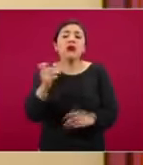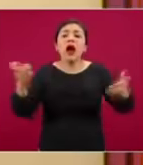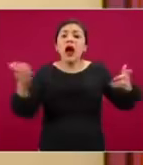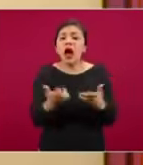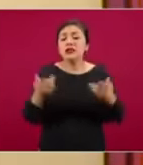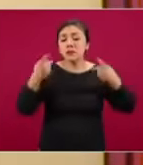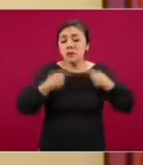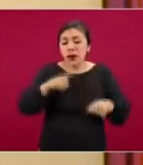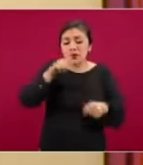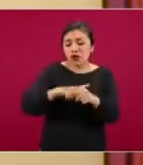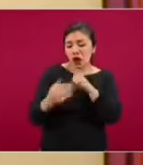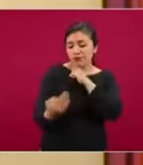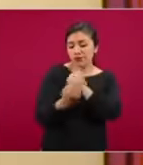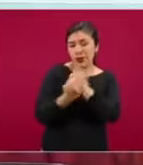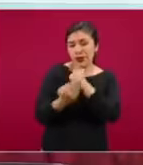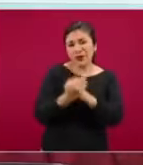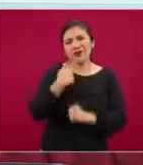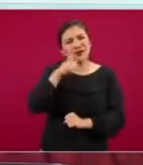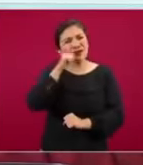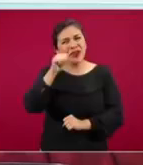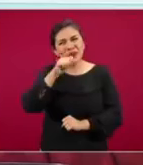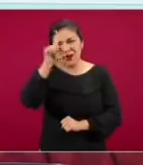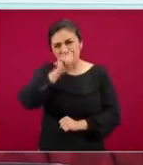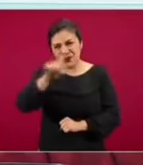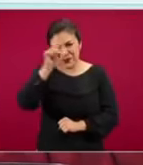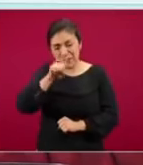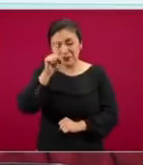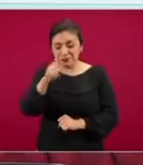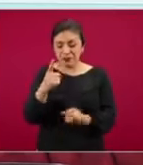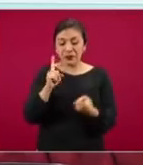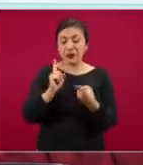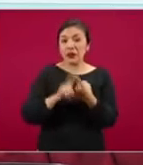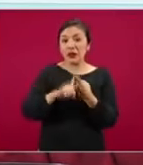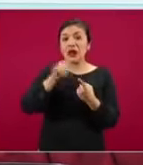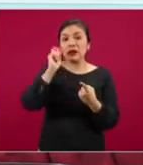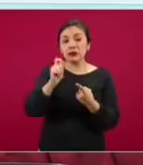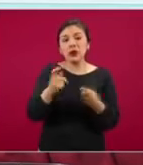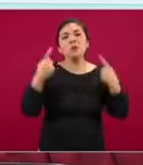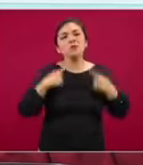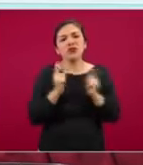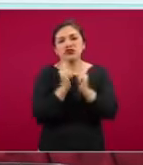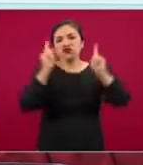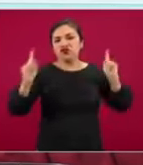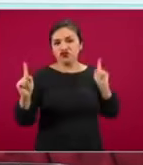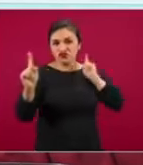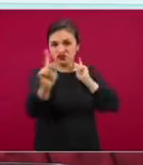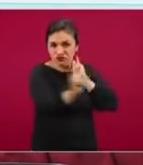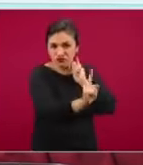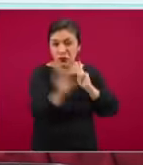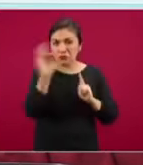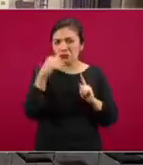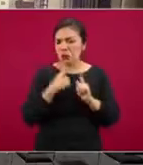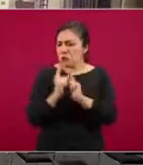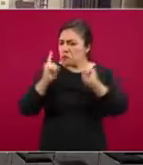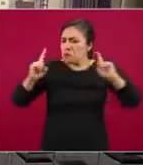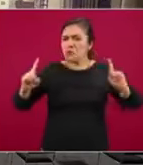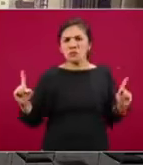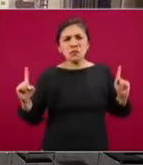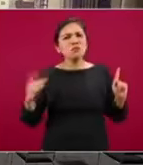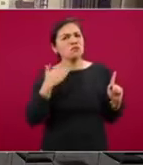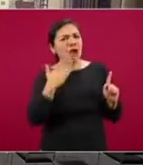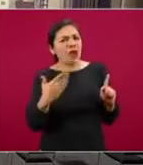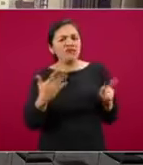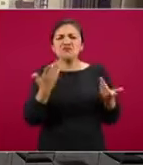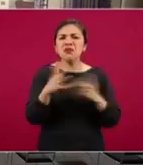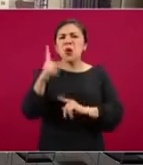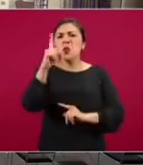personal que hemos también estado recomendando. Recordemos, el primero de ellos es la sana distancia. Si yo me mantengo una sana distancia,